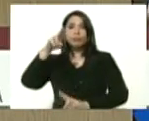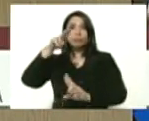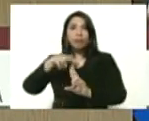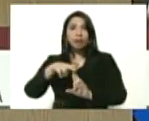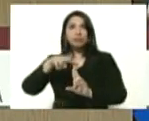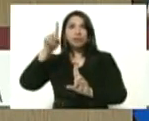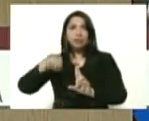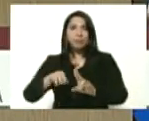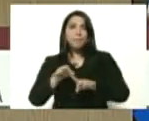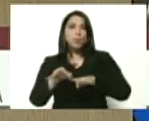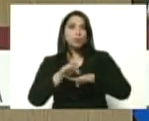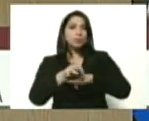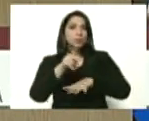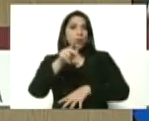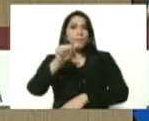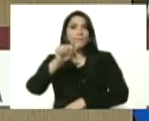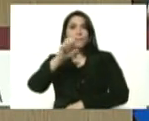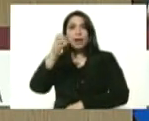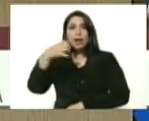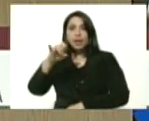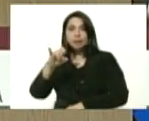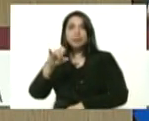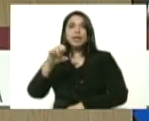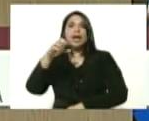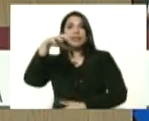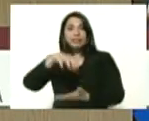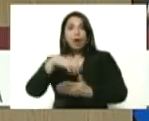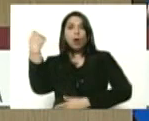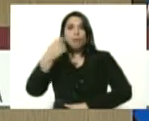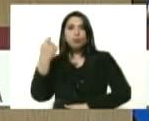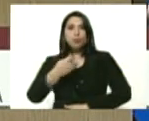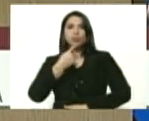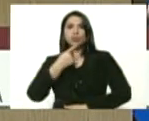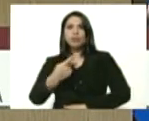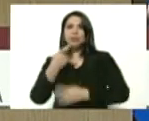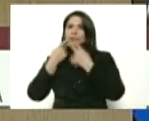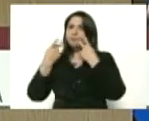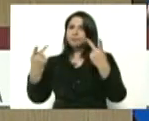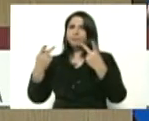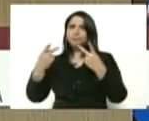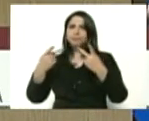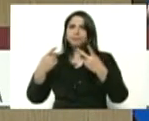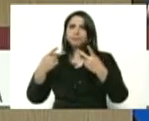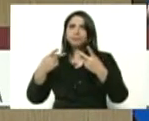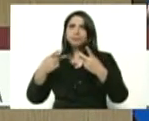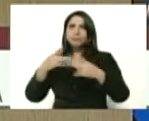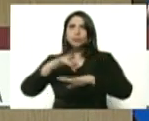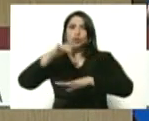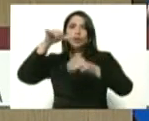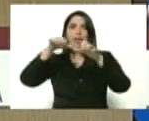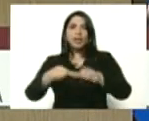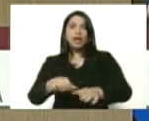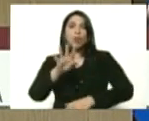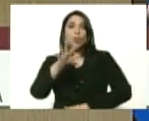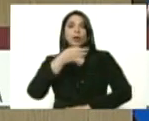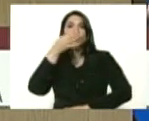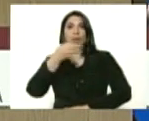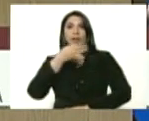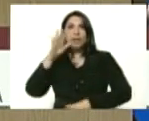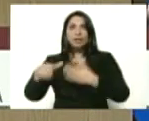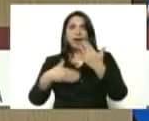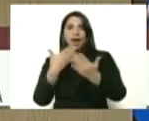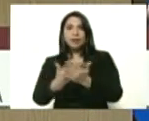el municipio de Páez del estado Apure, se decreta un toque de queda desde las 4 de la tarde